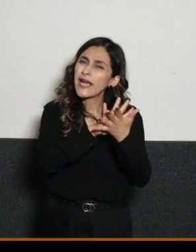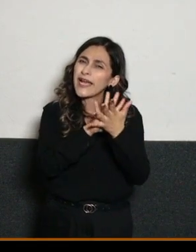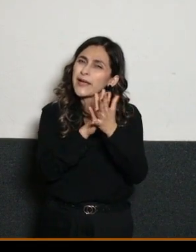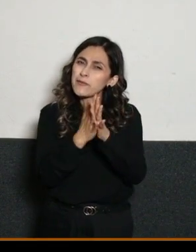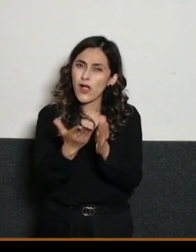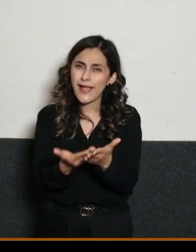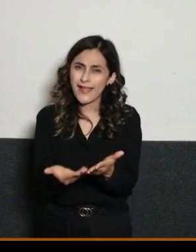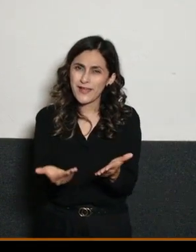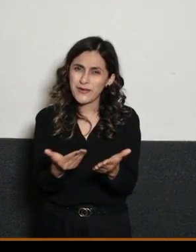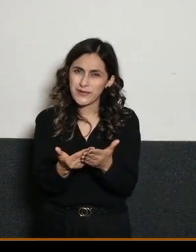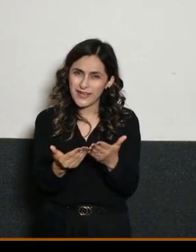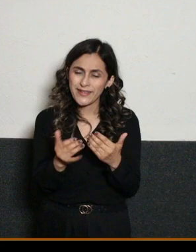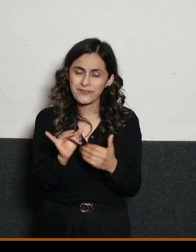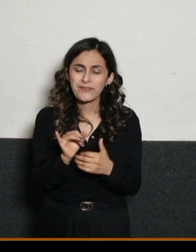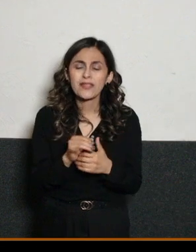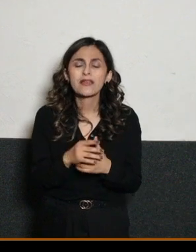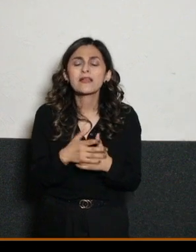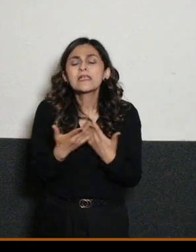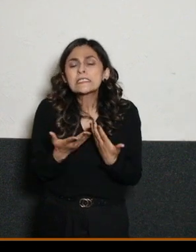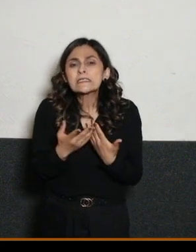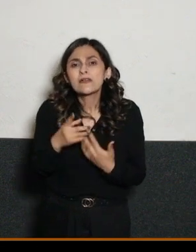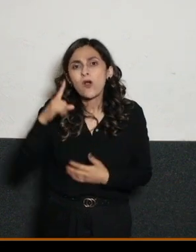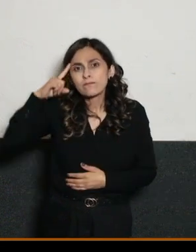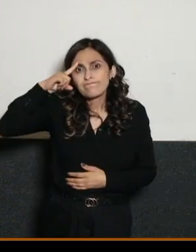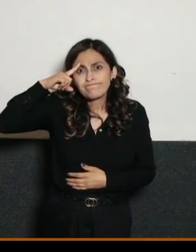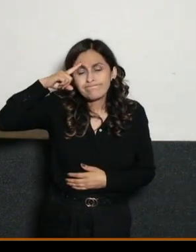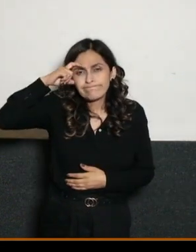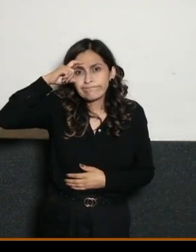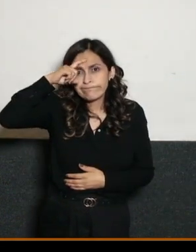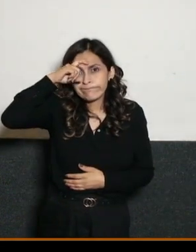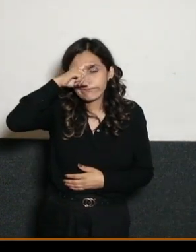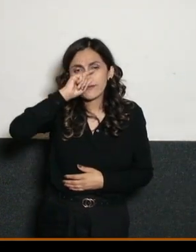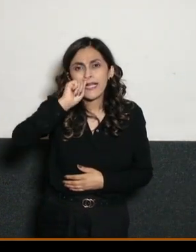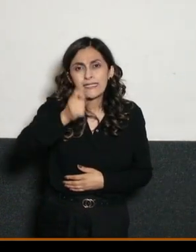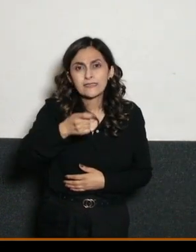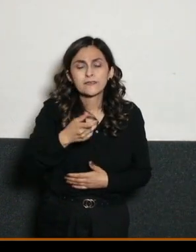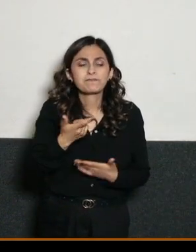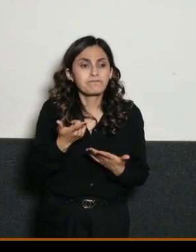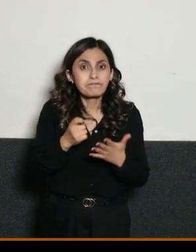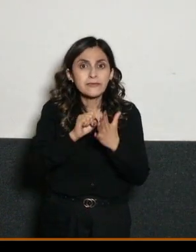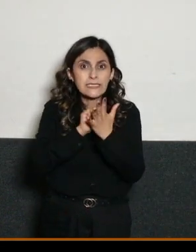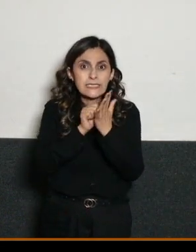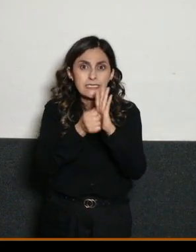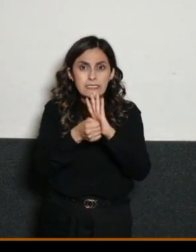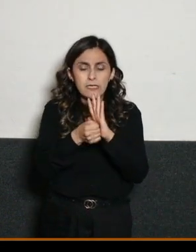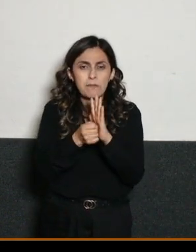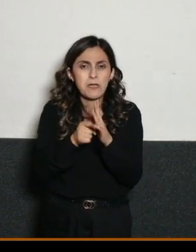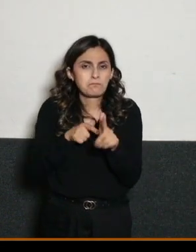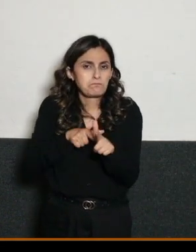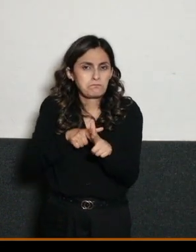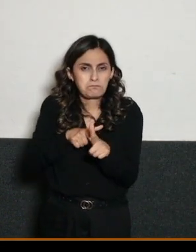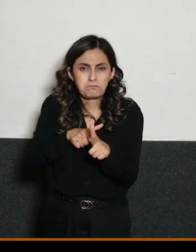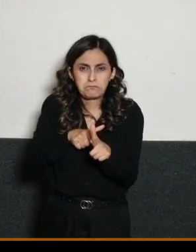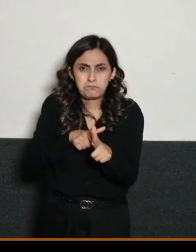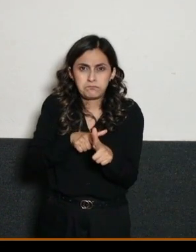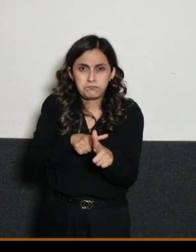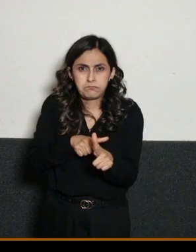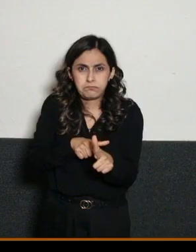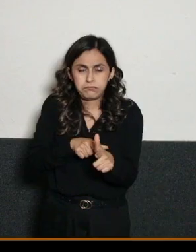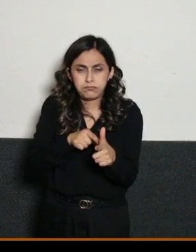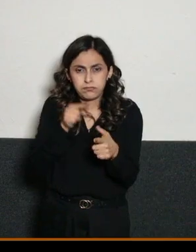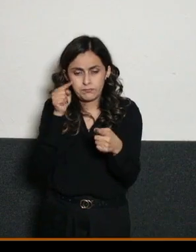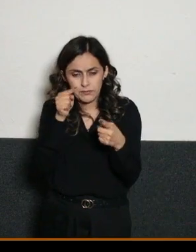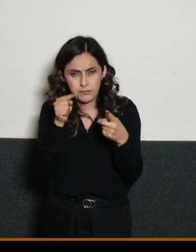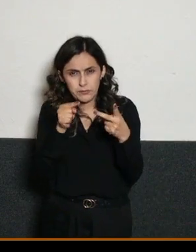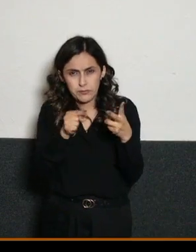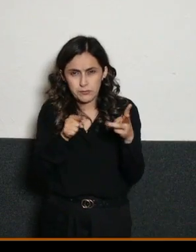tiempo. Lo que es muy complicado son sistemas que son estables, que tienen muchas partes, pero